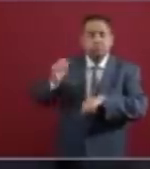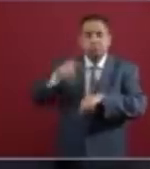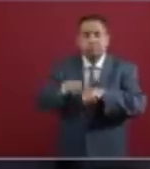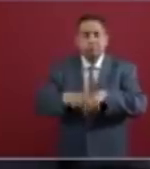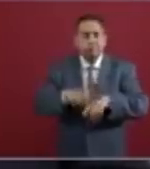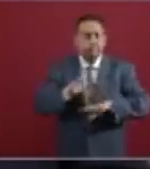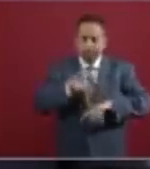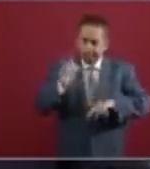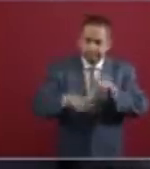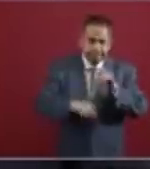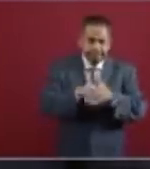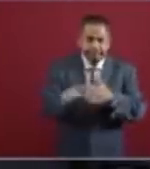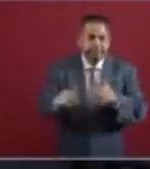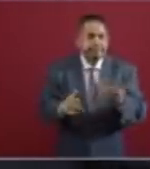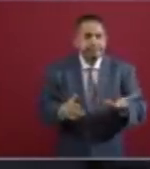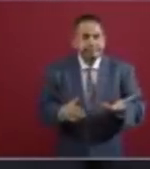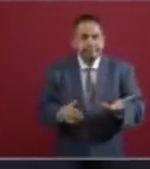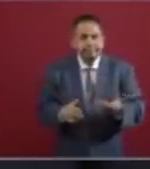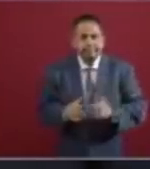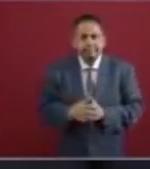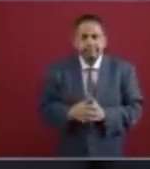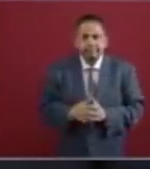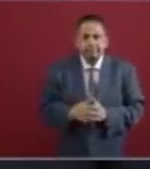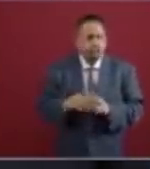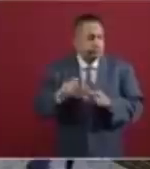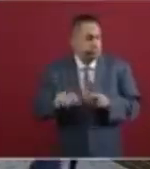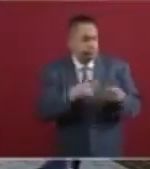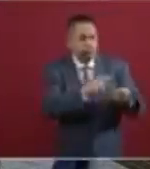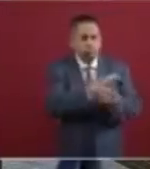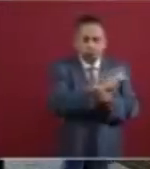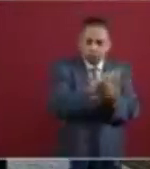canceló. Todo tiene que ser por contrato.